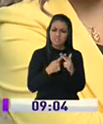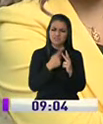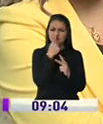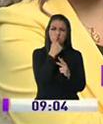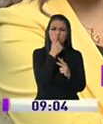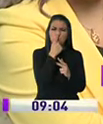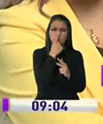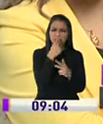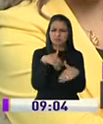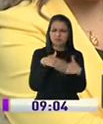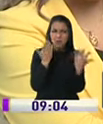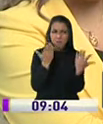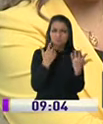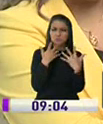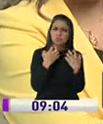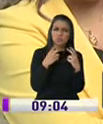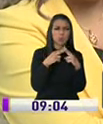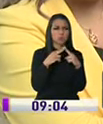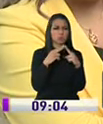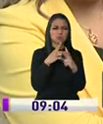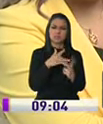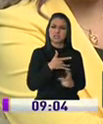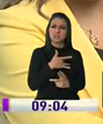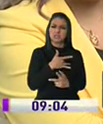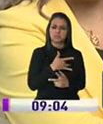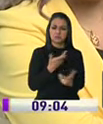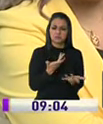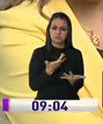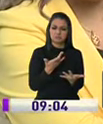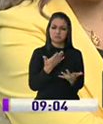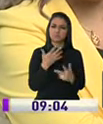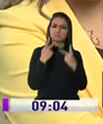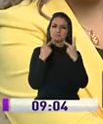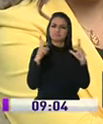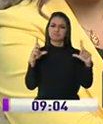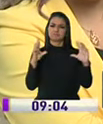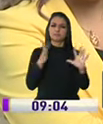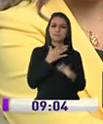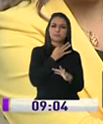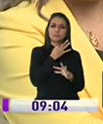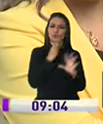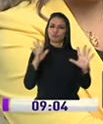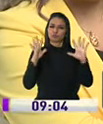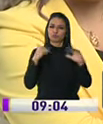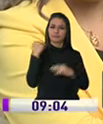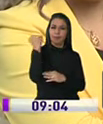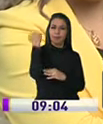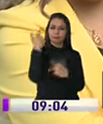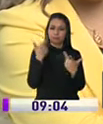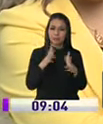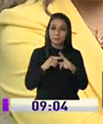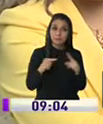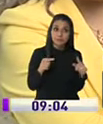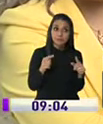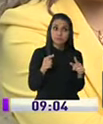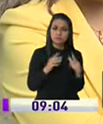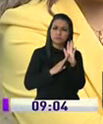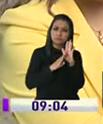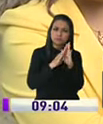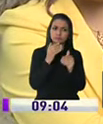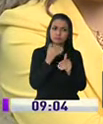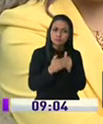conocer, por sentirme popular, se podría decir, ¿no? Pero como es